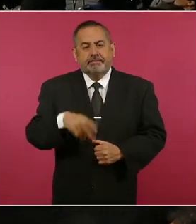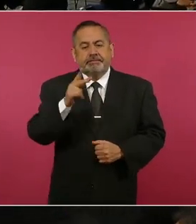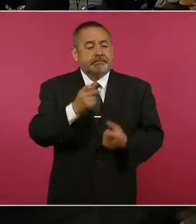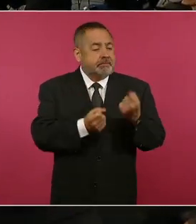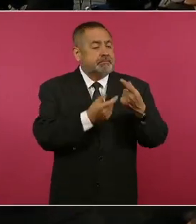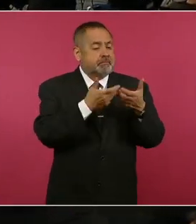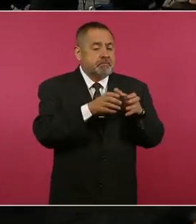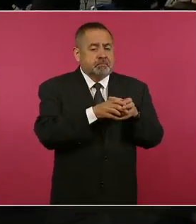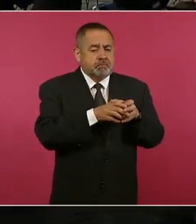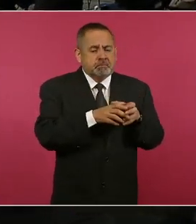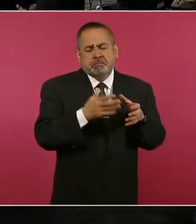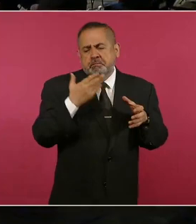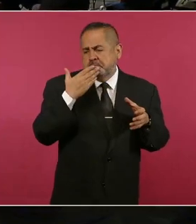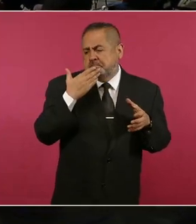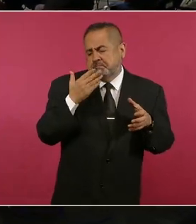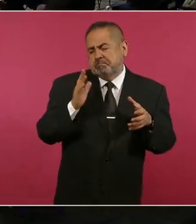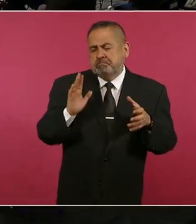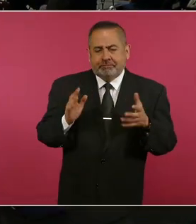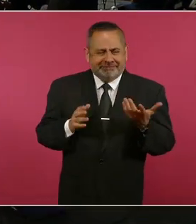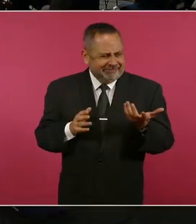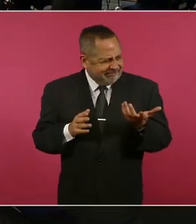conservadores o